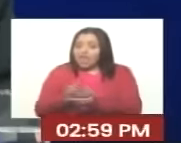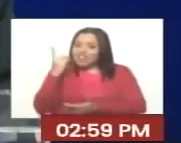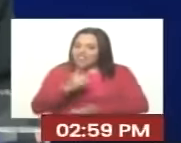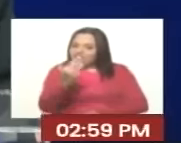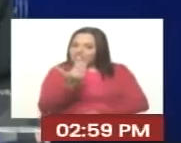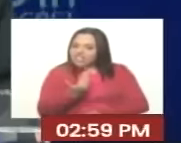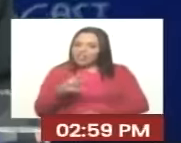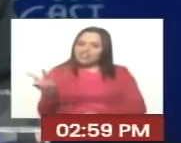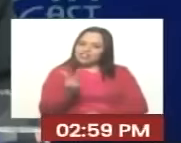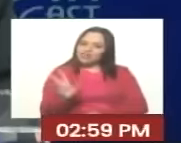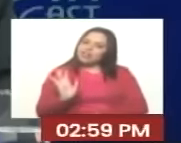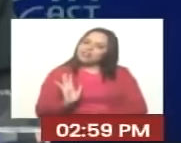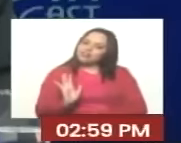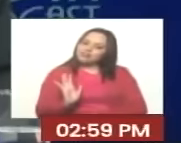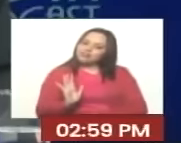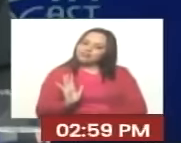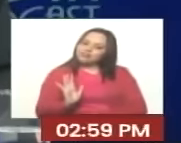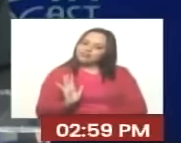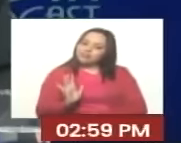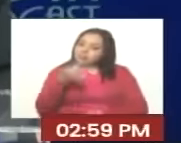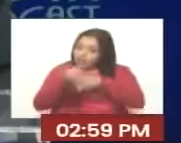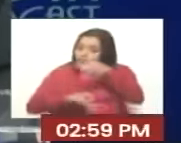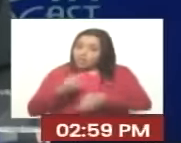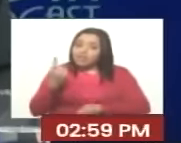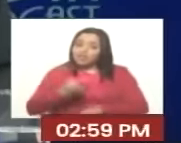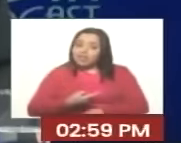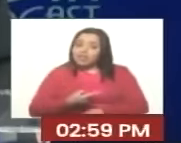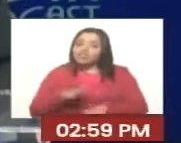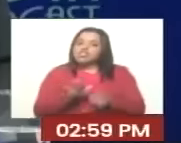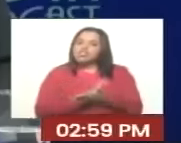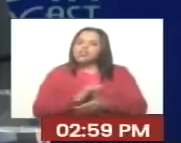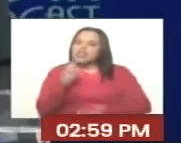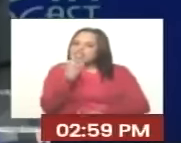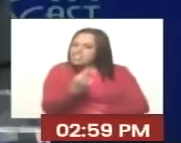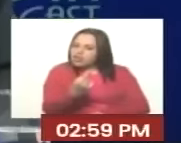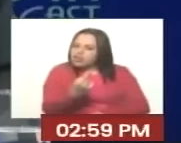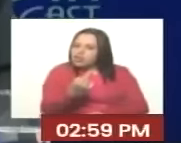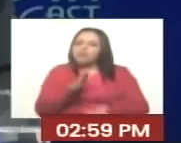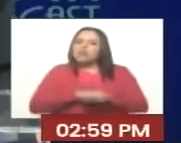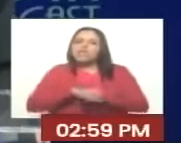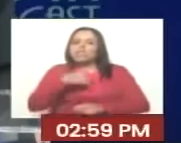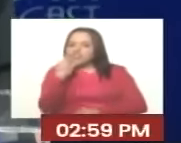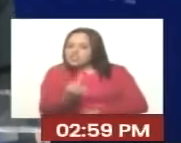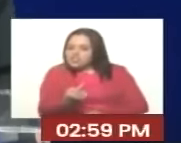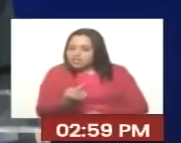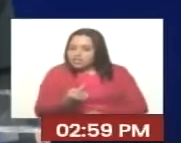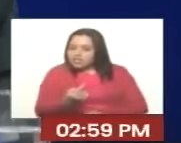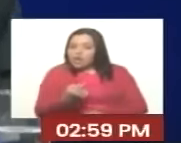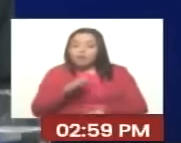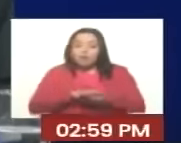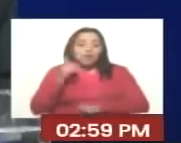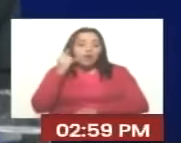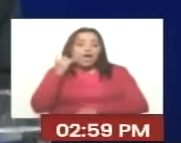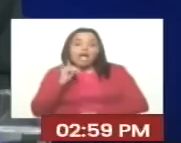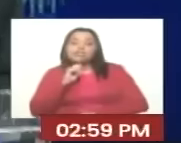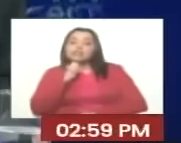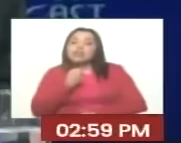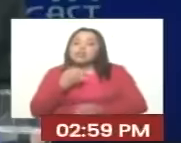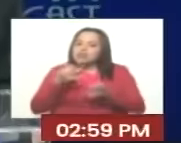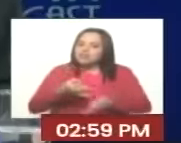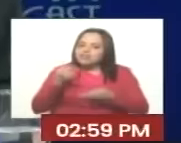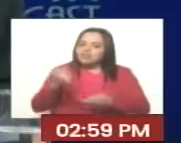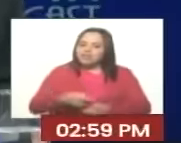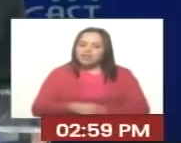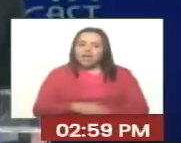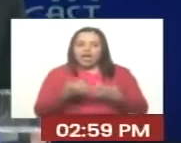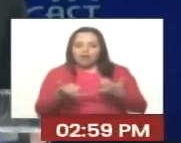a Venezuela. Y rendí cuenta. Y rendí cuenta de lo que dijo. Claro. ¿Y por qué lo dice? Porque es una encubridora. Ahora voy a esto,